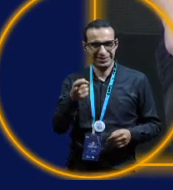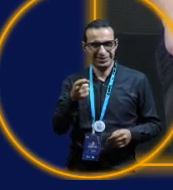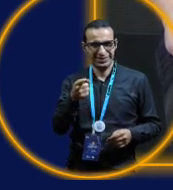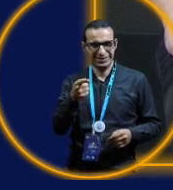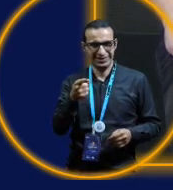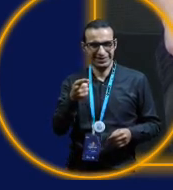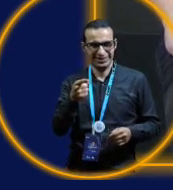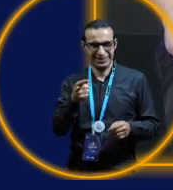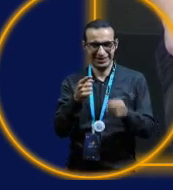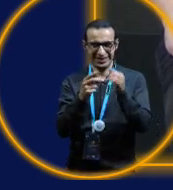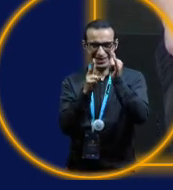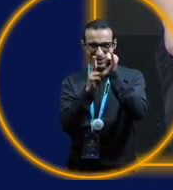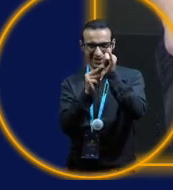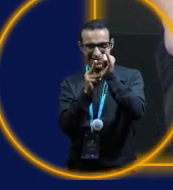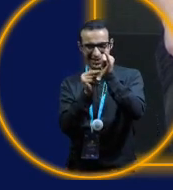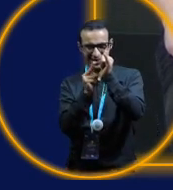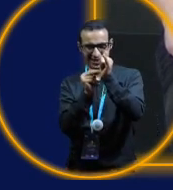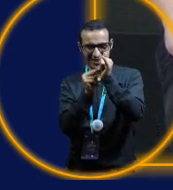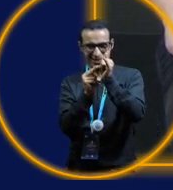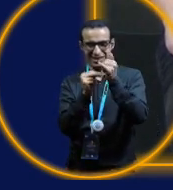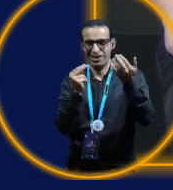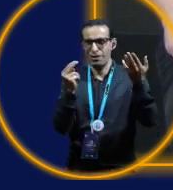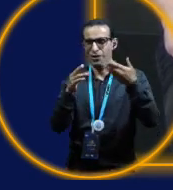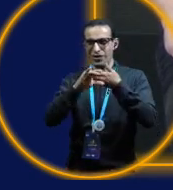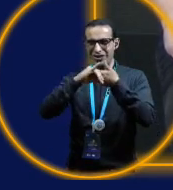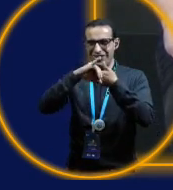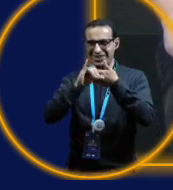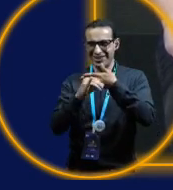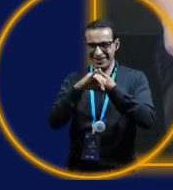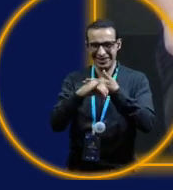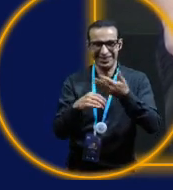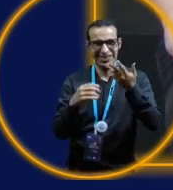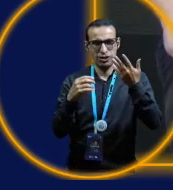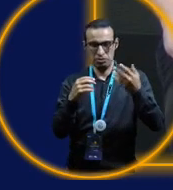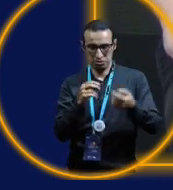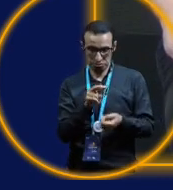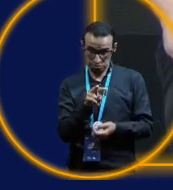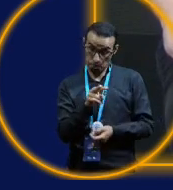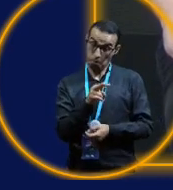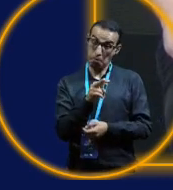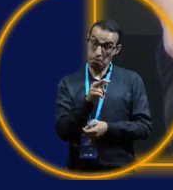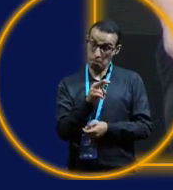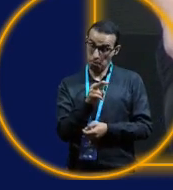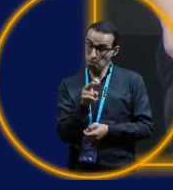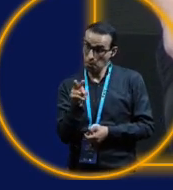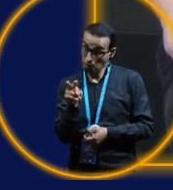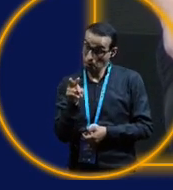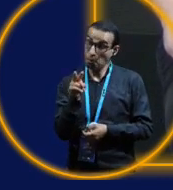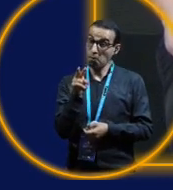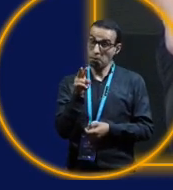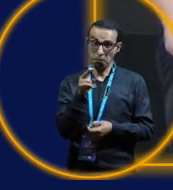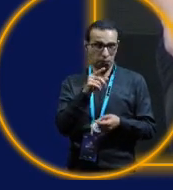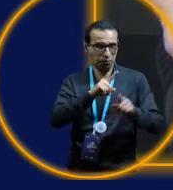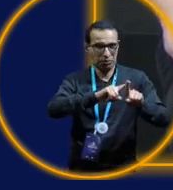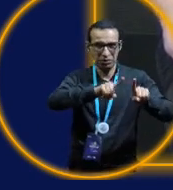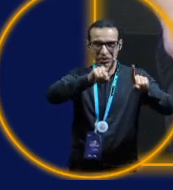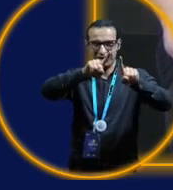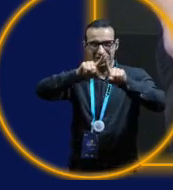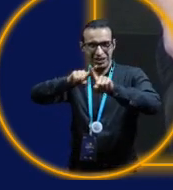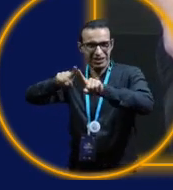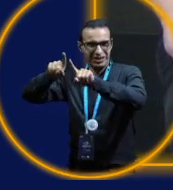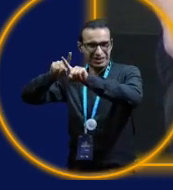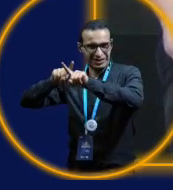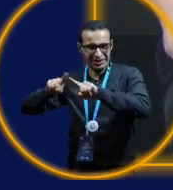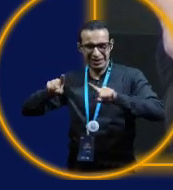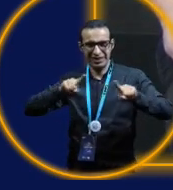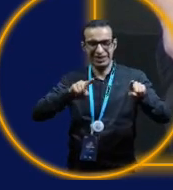no lo ha YouTube pero en instagram en donde veo algo y tal vez después veo algo que le gusta a esa persona y tal vez de ahí estoy entrando en